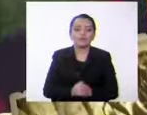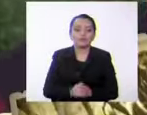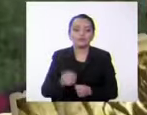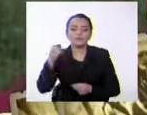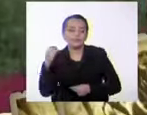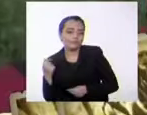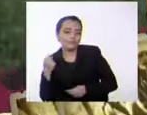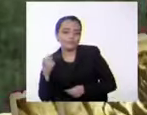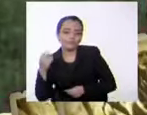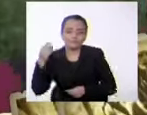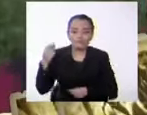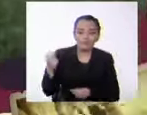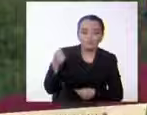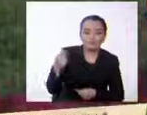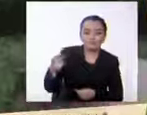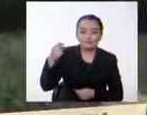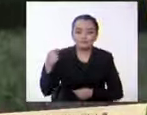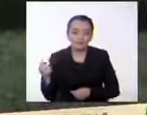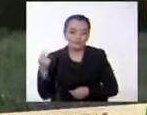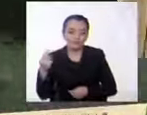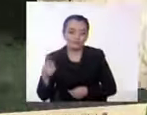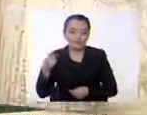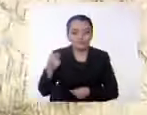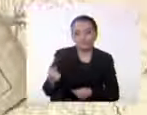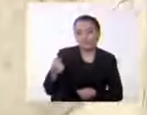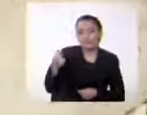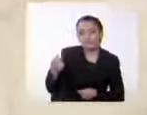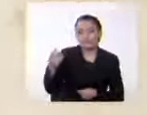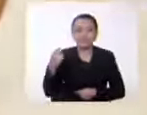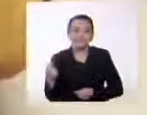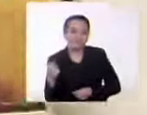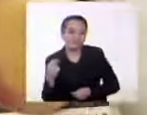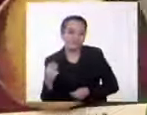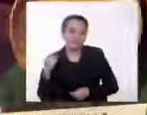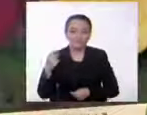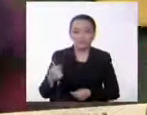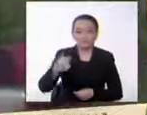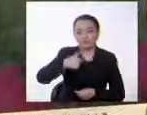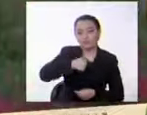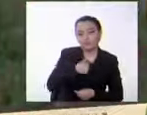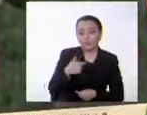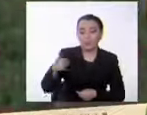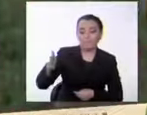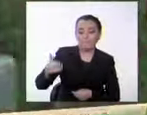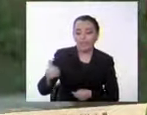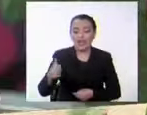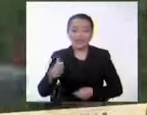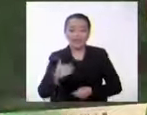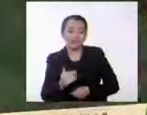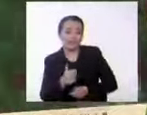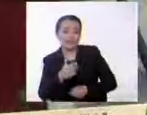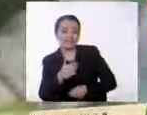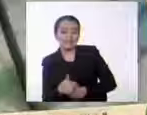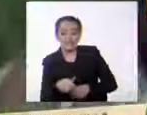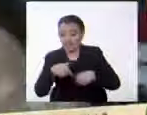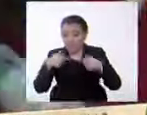4 peces compré ayer y ahora tengo un solo pez. ¿Qué ha pasado? No lo